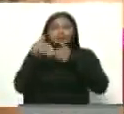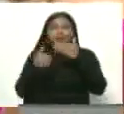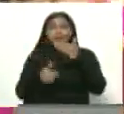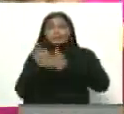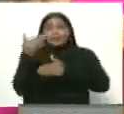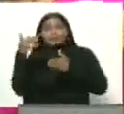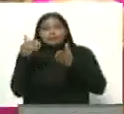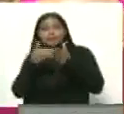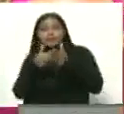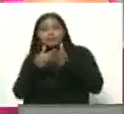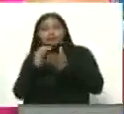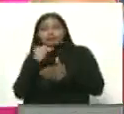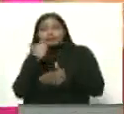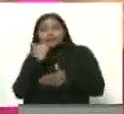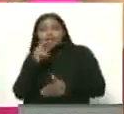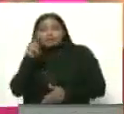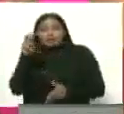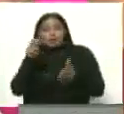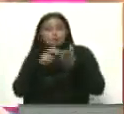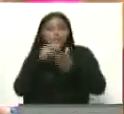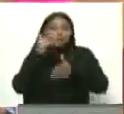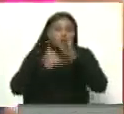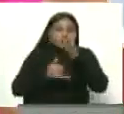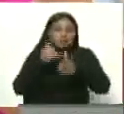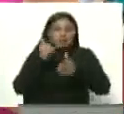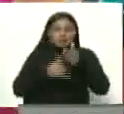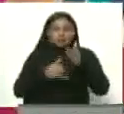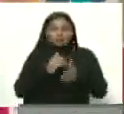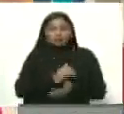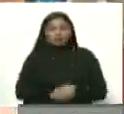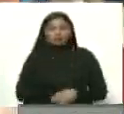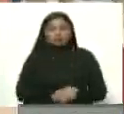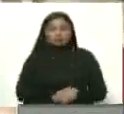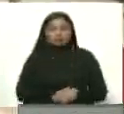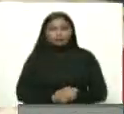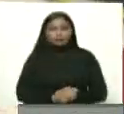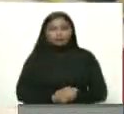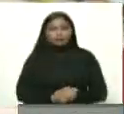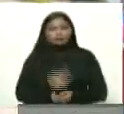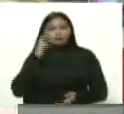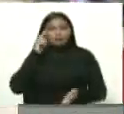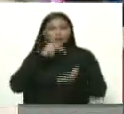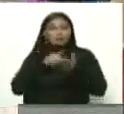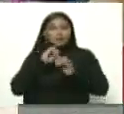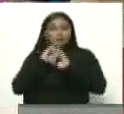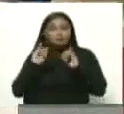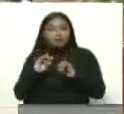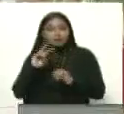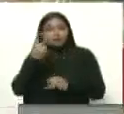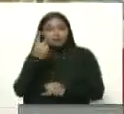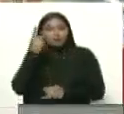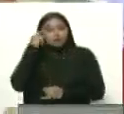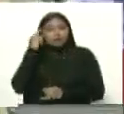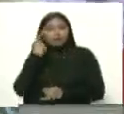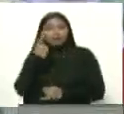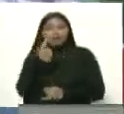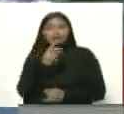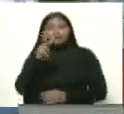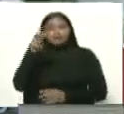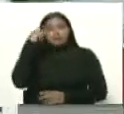de 1000, está cerca de 2000 los inscritos, ¿verdad? Para participar. Estamos en el segundo día, faltan dos